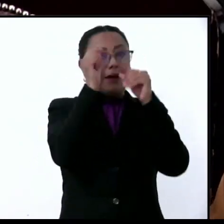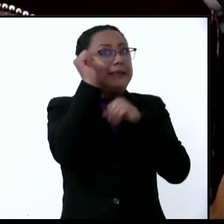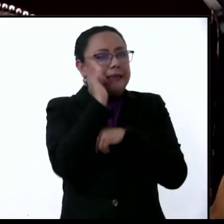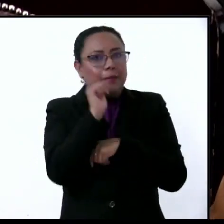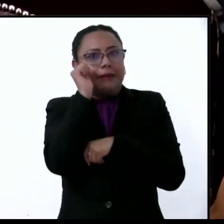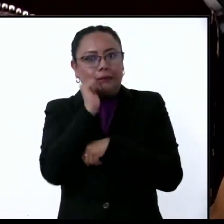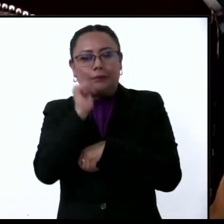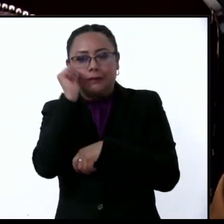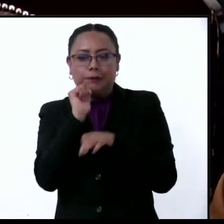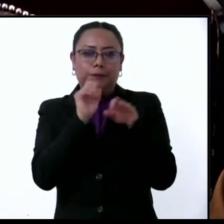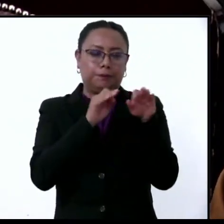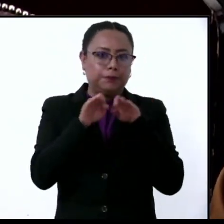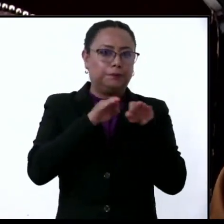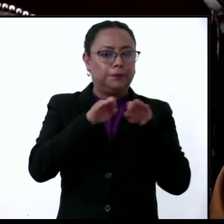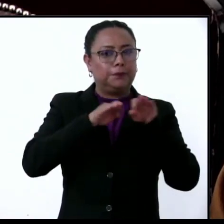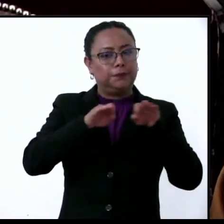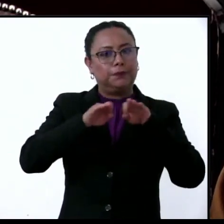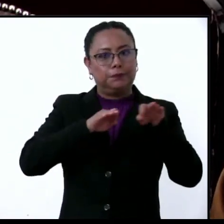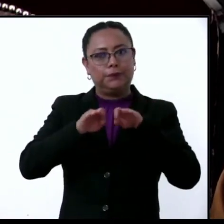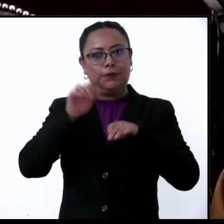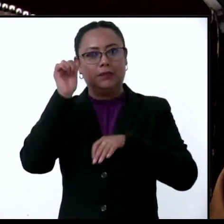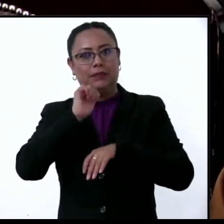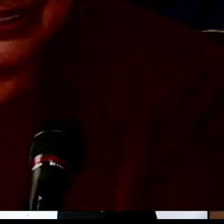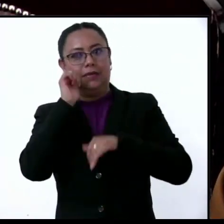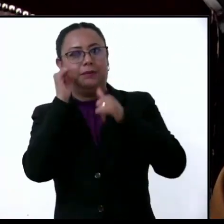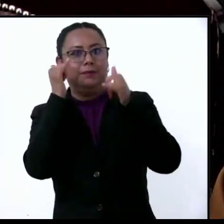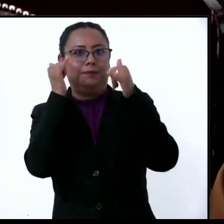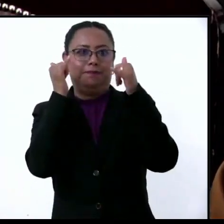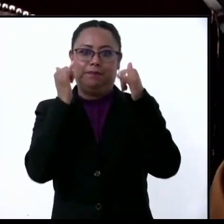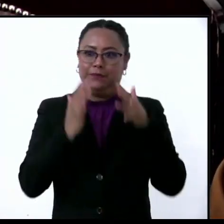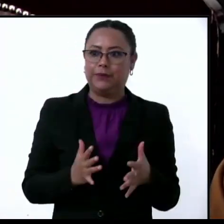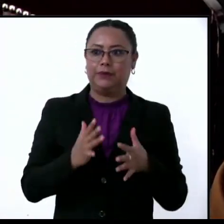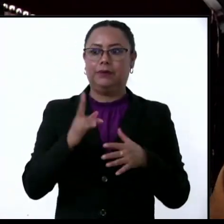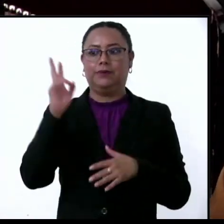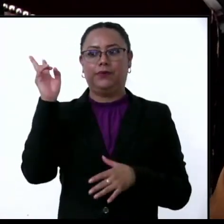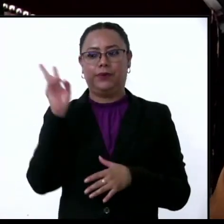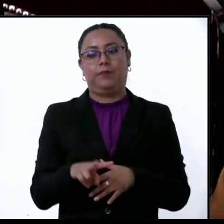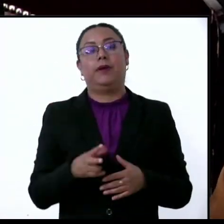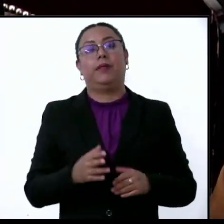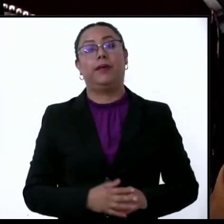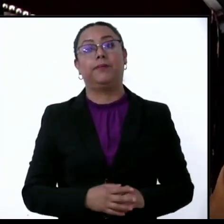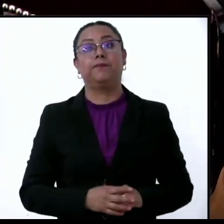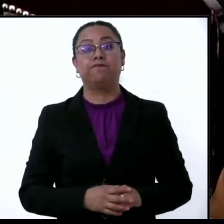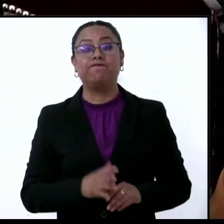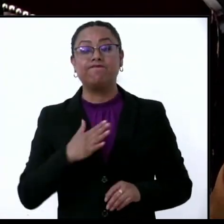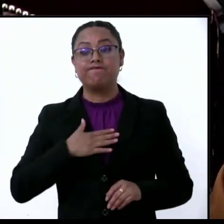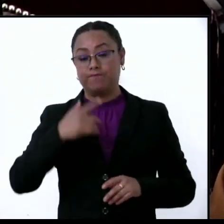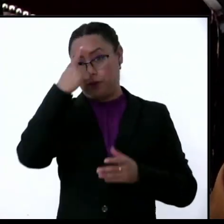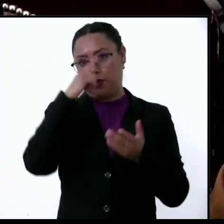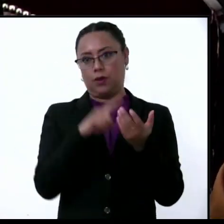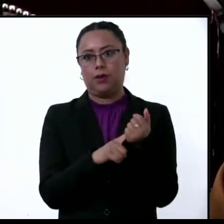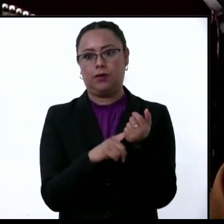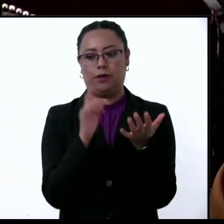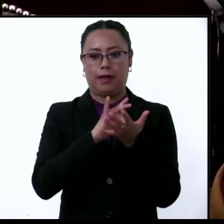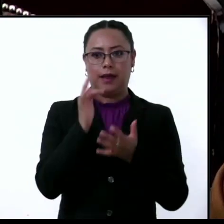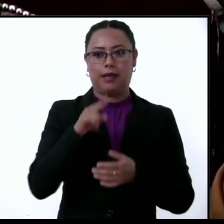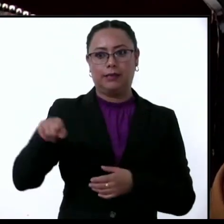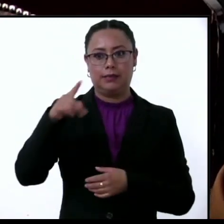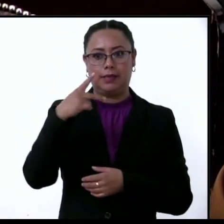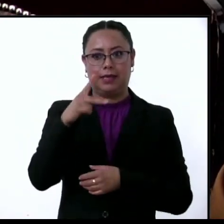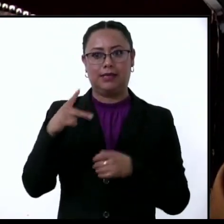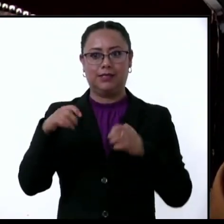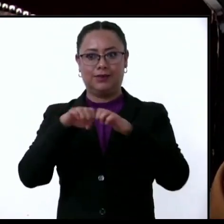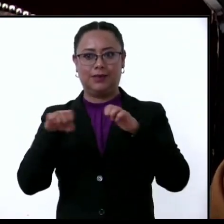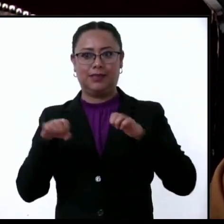trabajando y siempre tienen grandes cargas, ¿no? Creo que gracias también a ellos, pues se ha podido avanzar tanto,